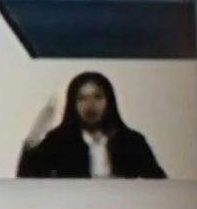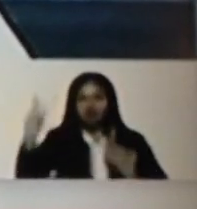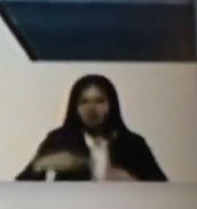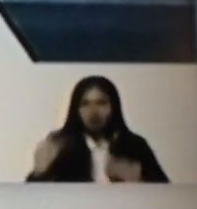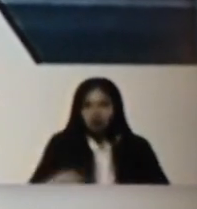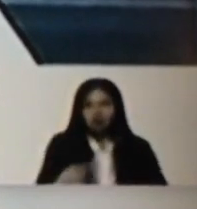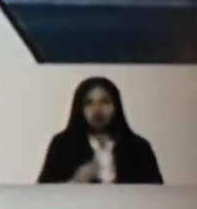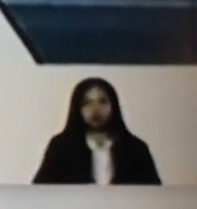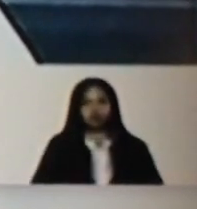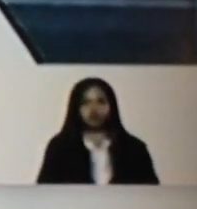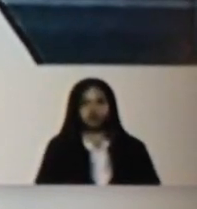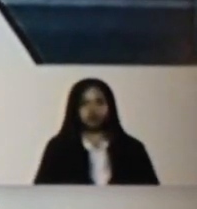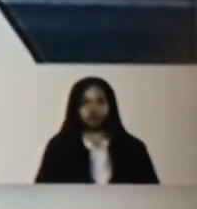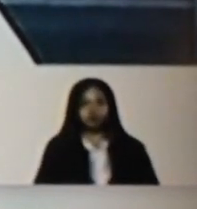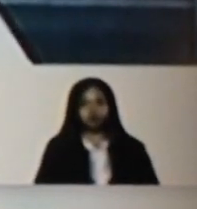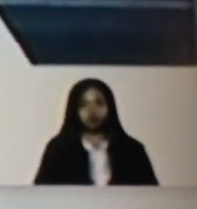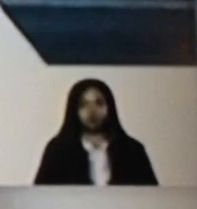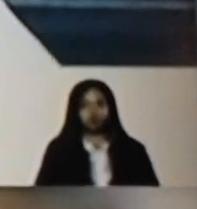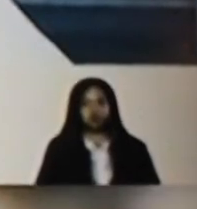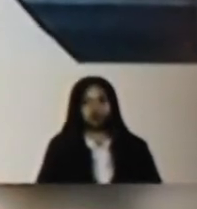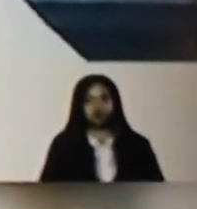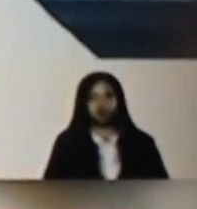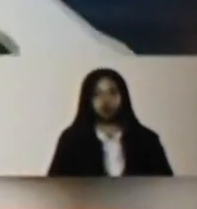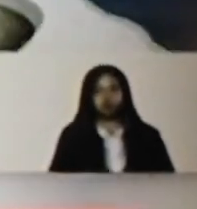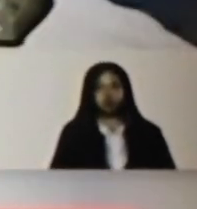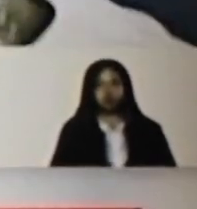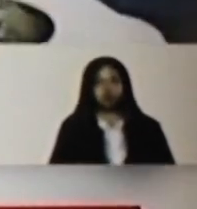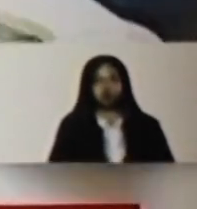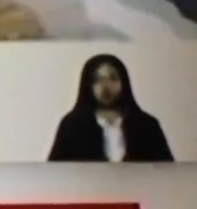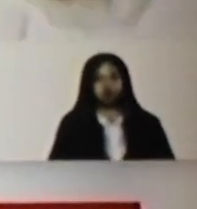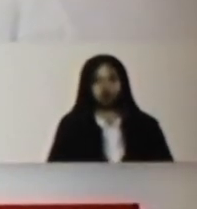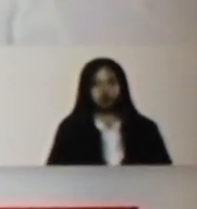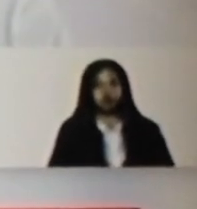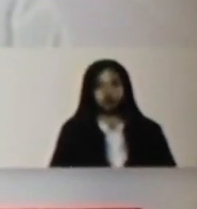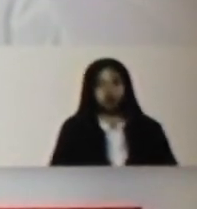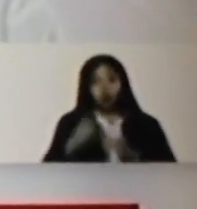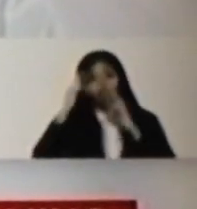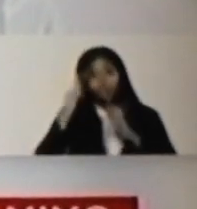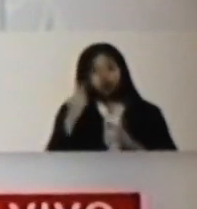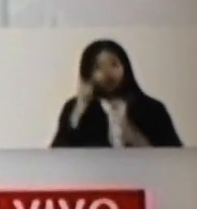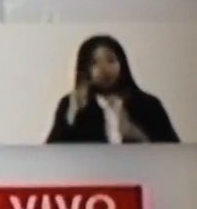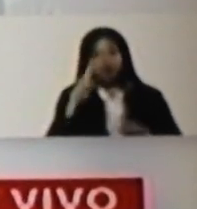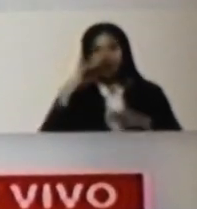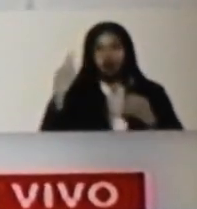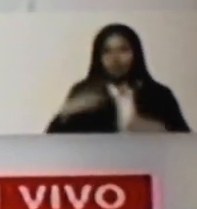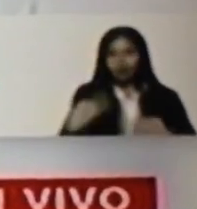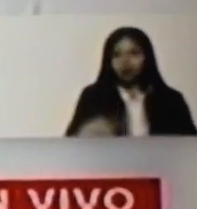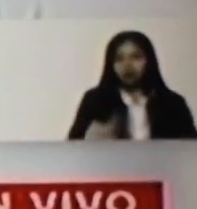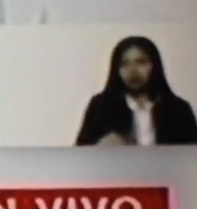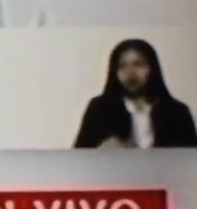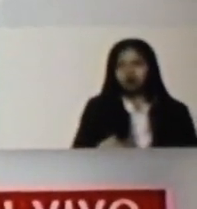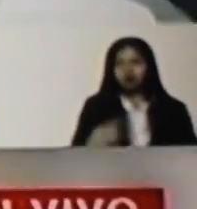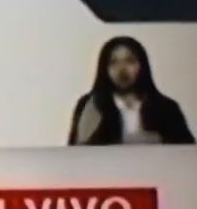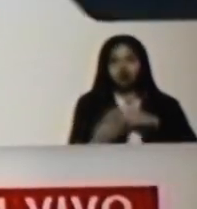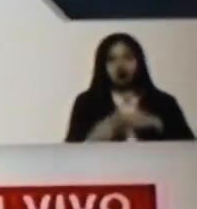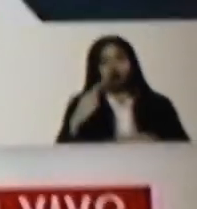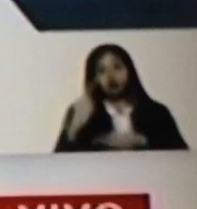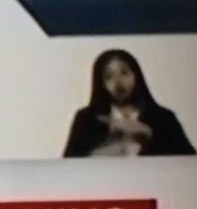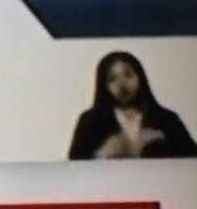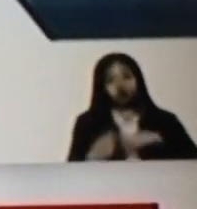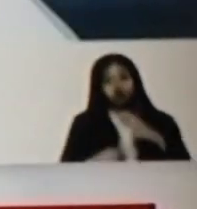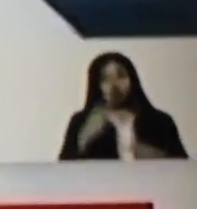que es muy lógico que eso sí suceda, porque en realidad todos los actores desean destrabar esta situación vía